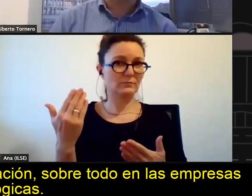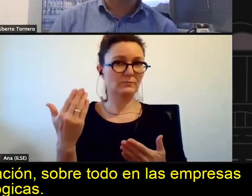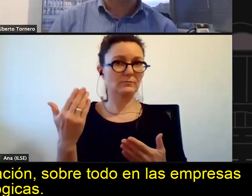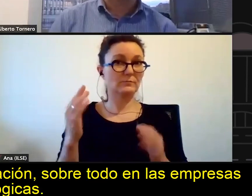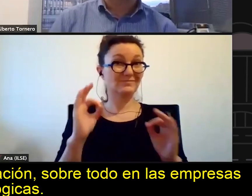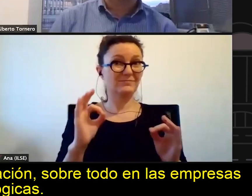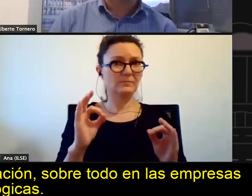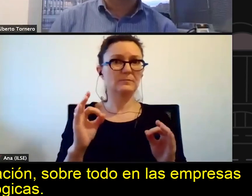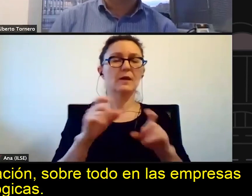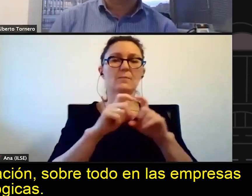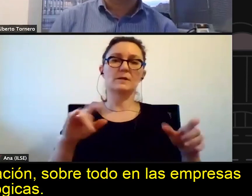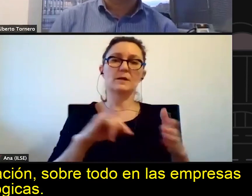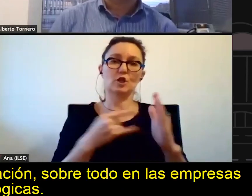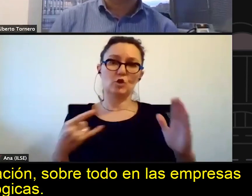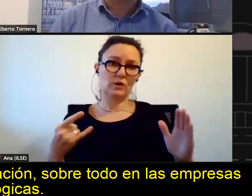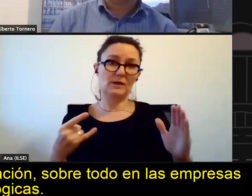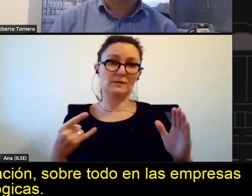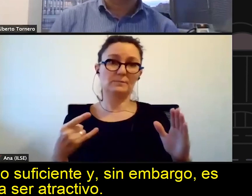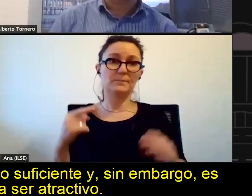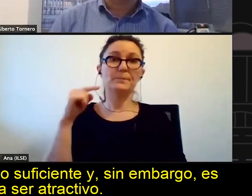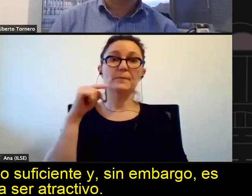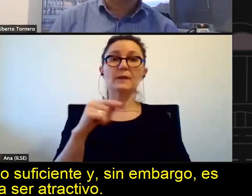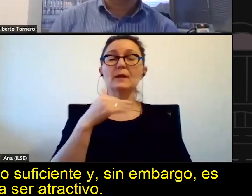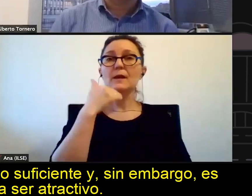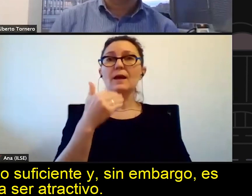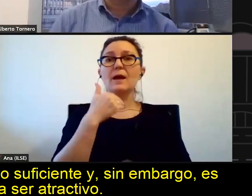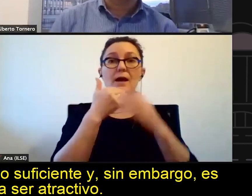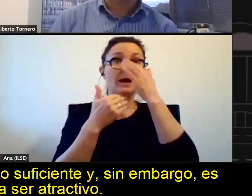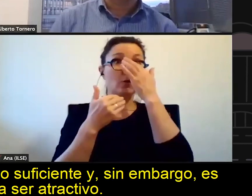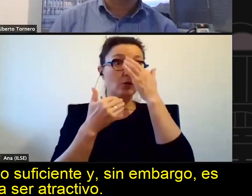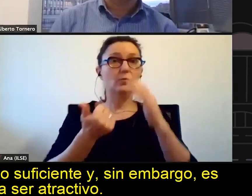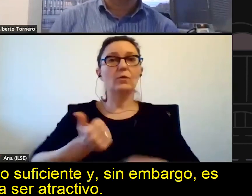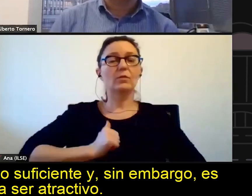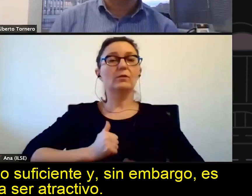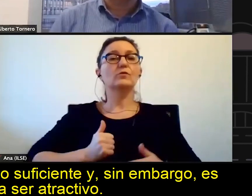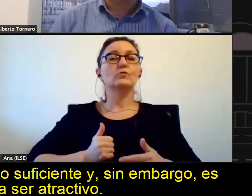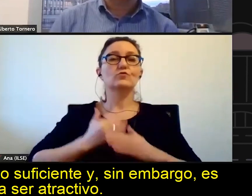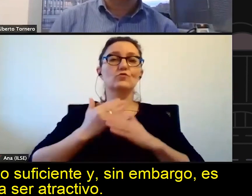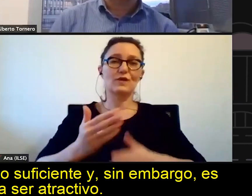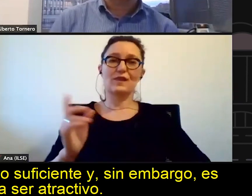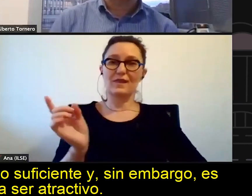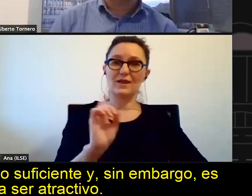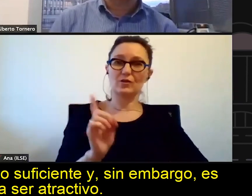empresas tecnológicas, ¿no? Y eso es algo que no se explota lo suficiente y, sin embargo, es un componente a explotar para